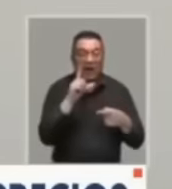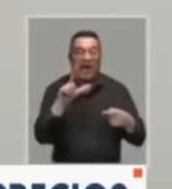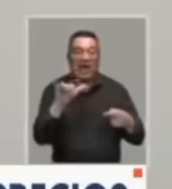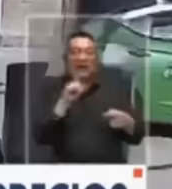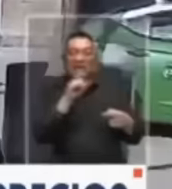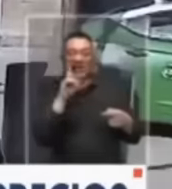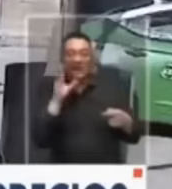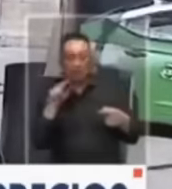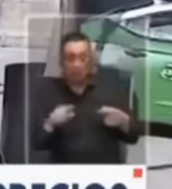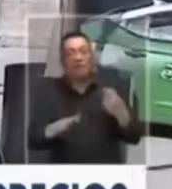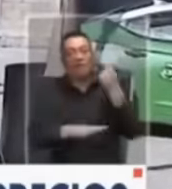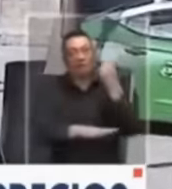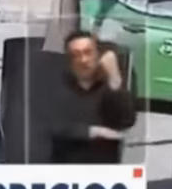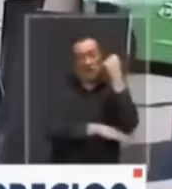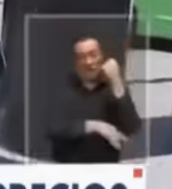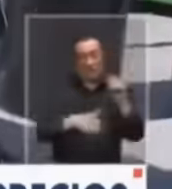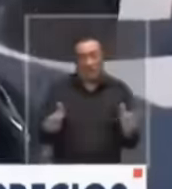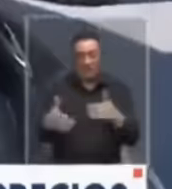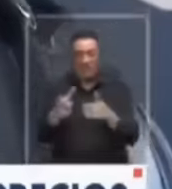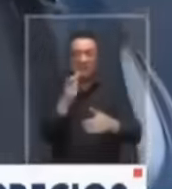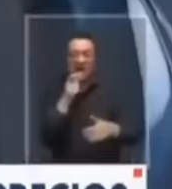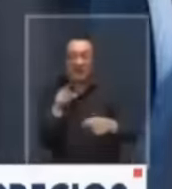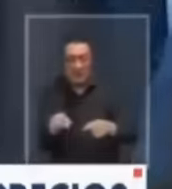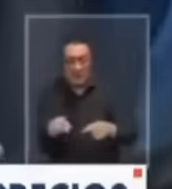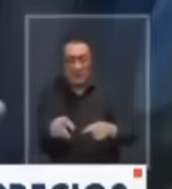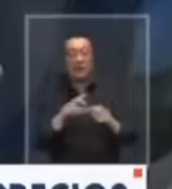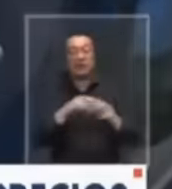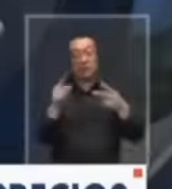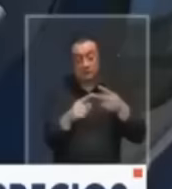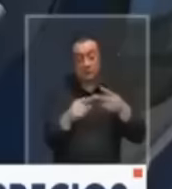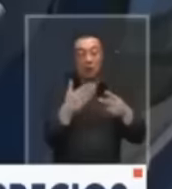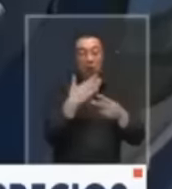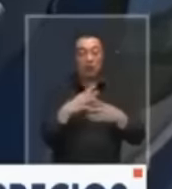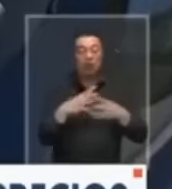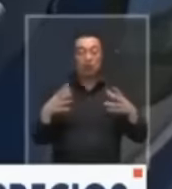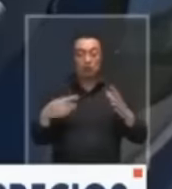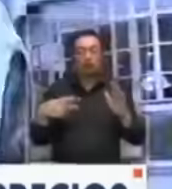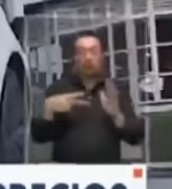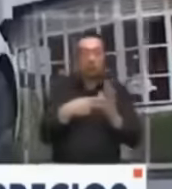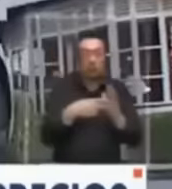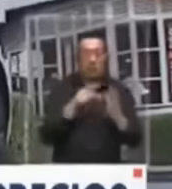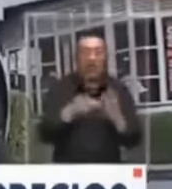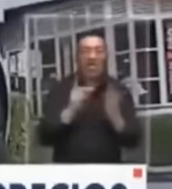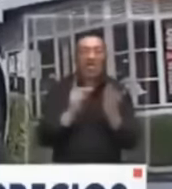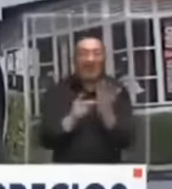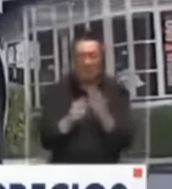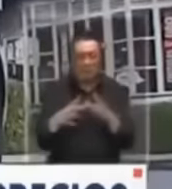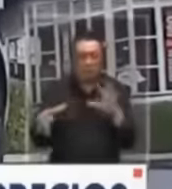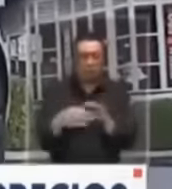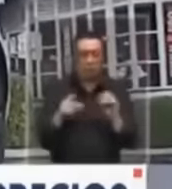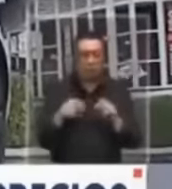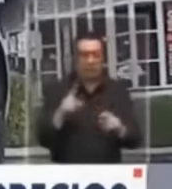es base de las baterías de litio. Tal cual. Tenemos la alta tasa de conectividad digital. Autos